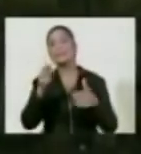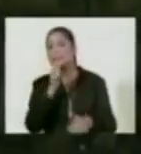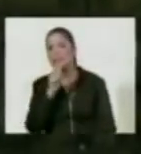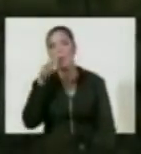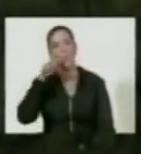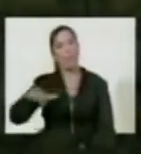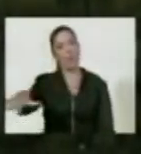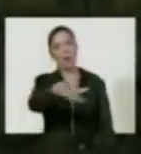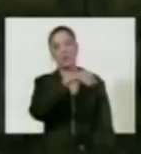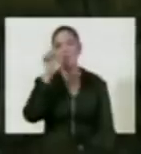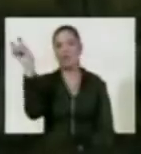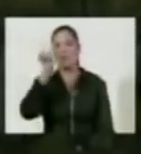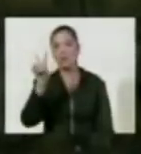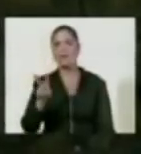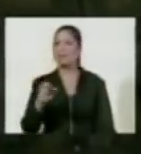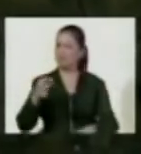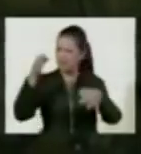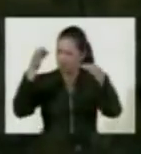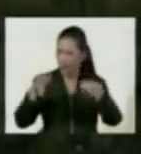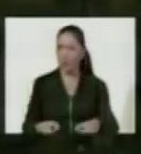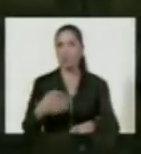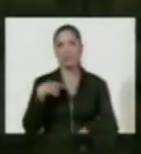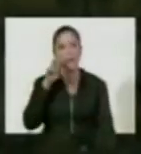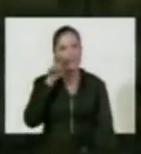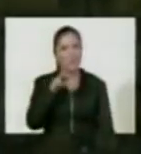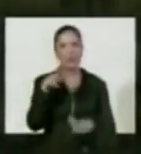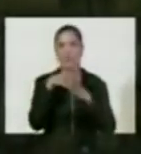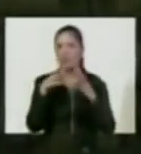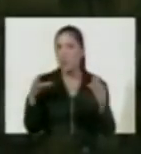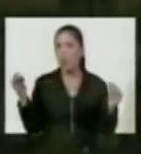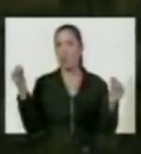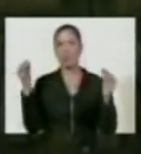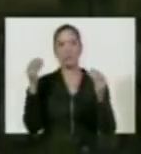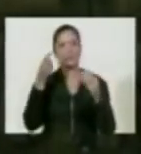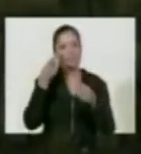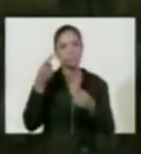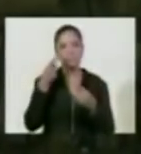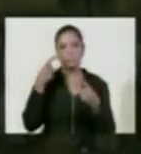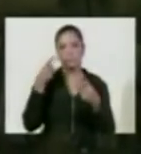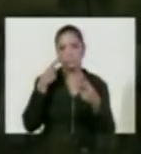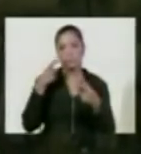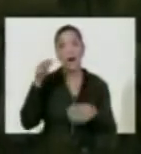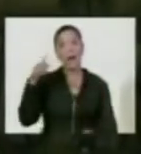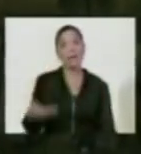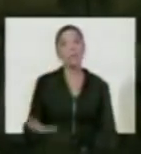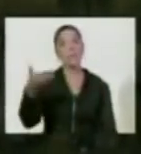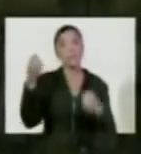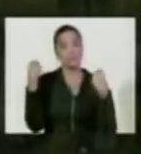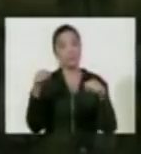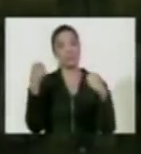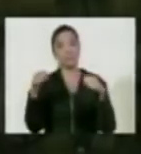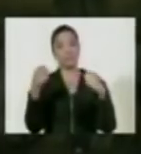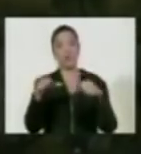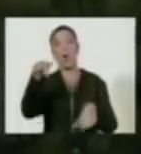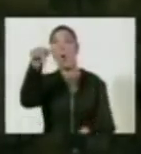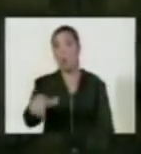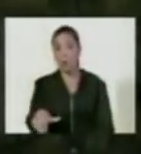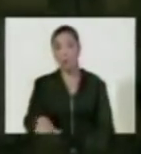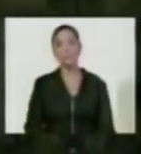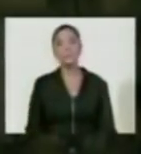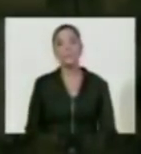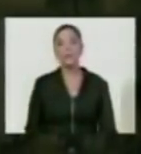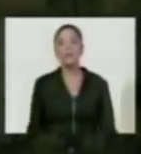venezolano, que estoy segura está siguiendo detalle a detalle, minuto a minuto, este importante ejercicio que se está desarrollando el día de hoy